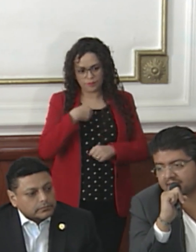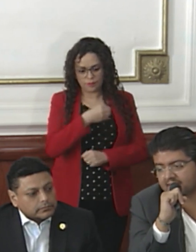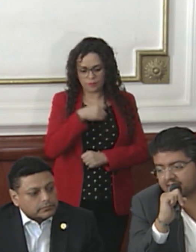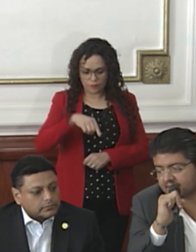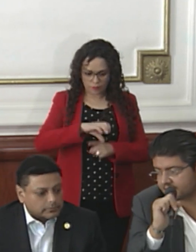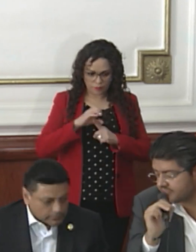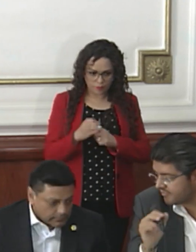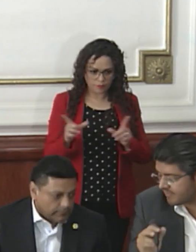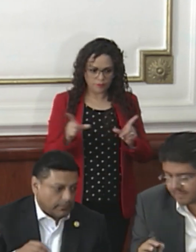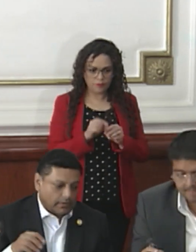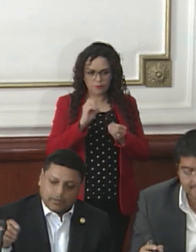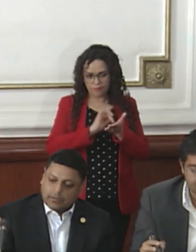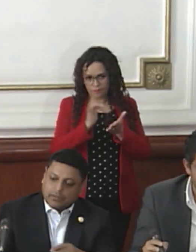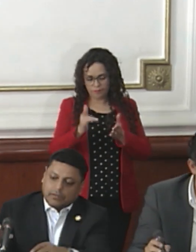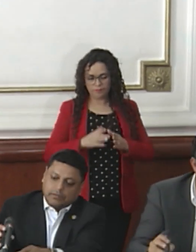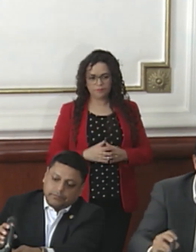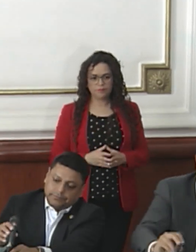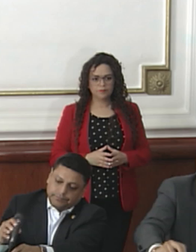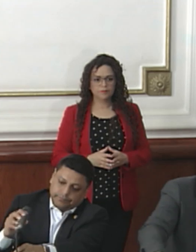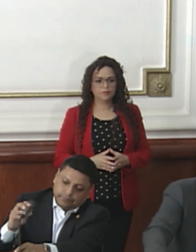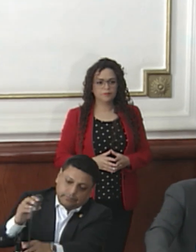Muchísimas gracias.